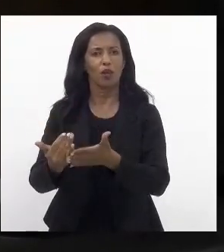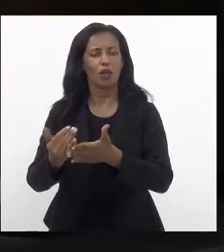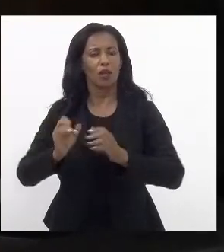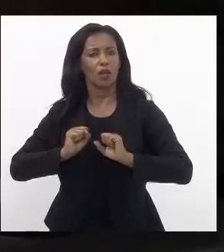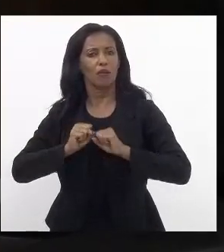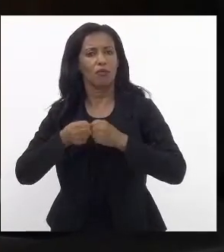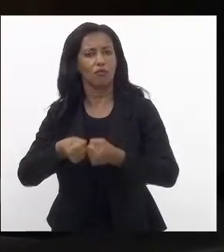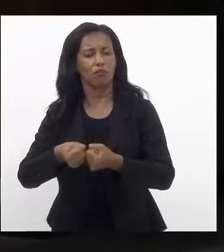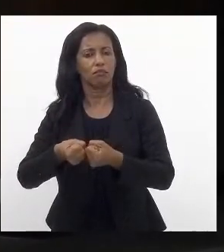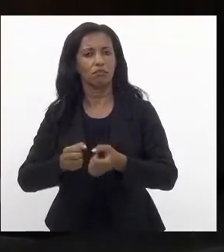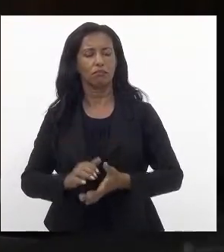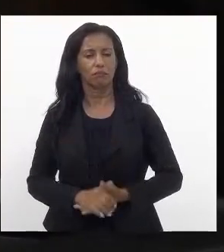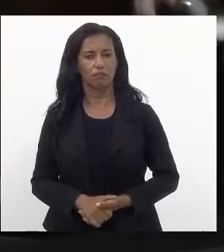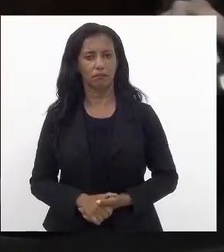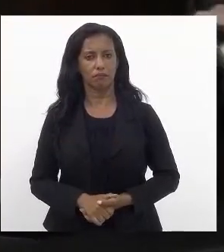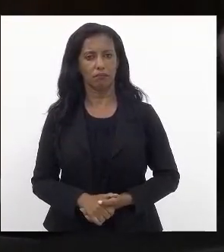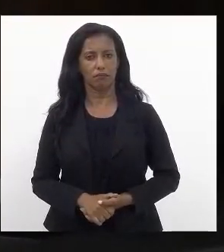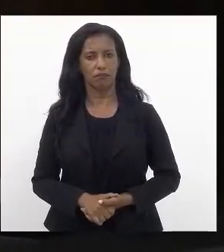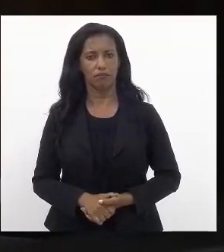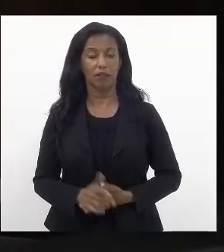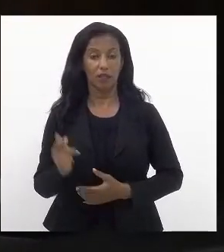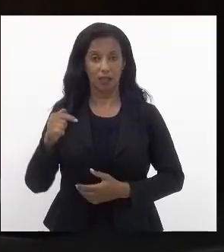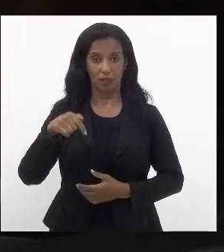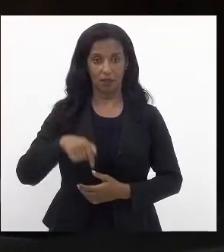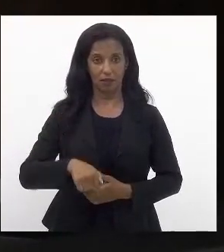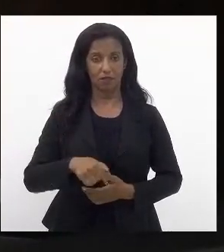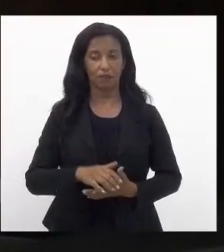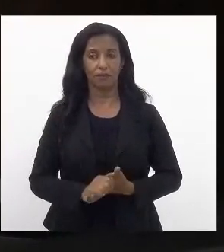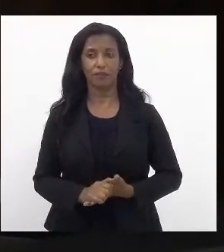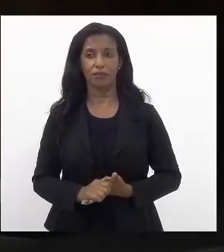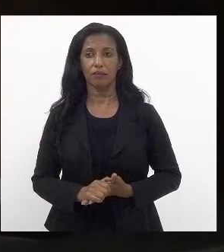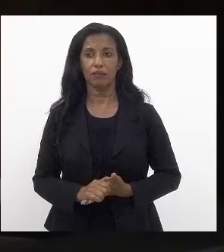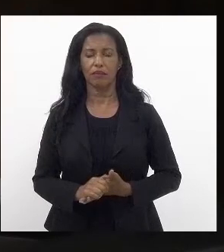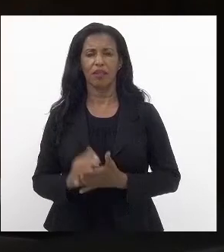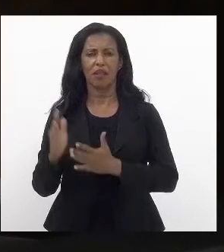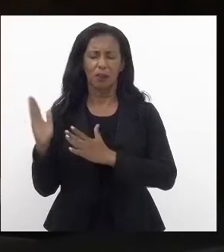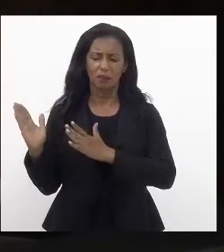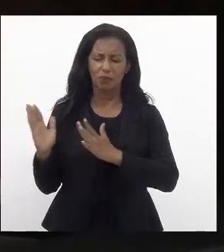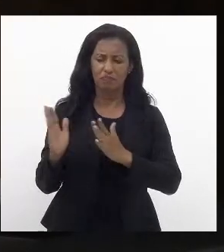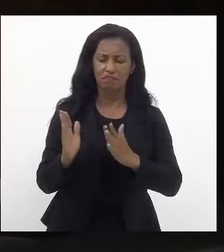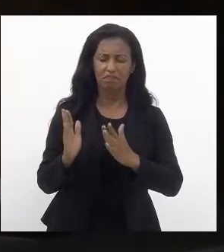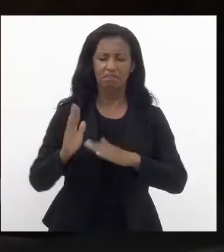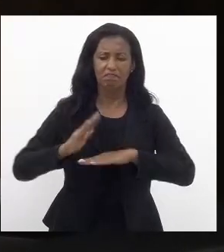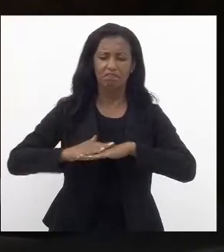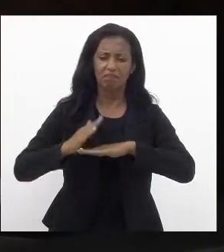fuerza. Y aquí me llevo un poco más.